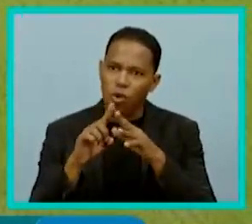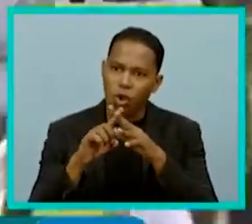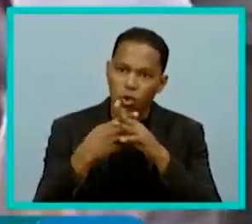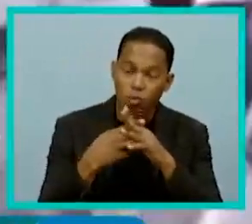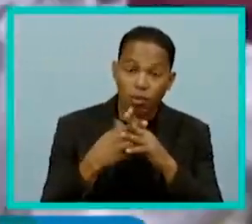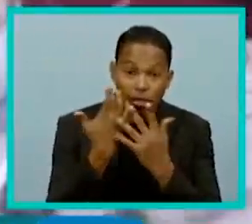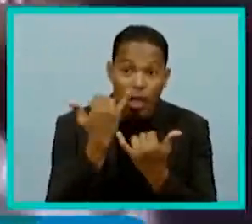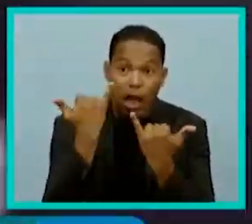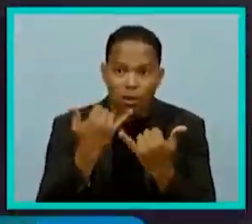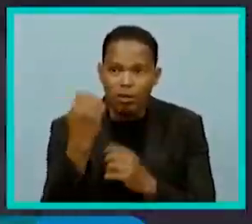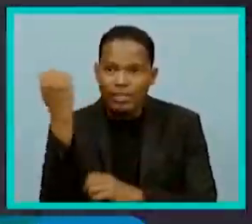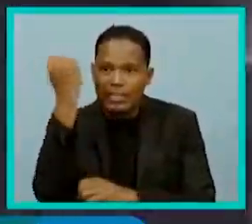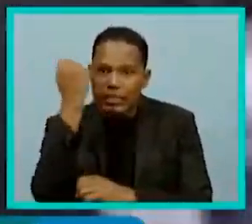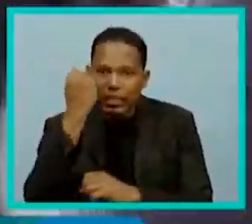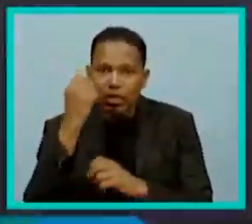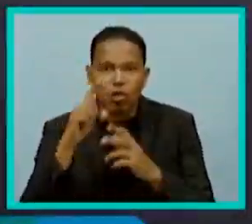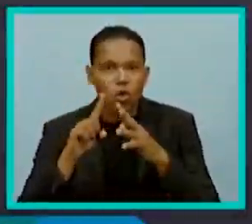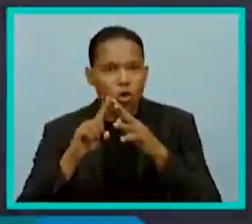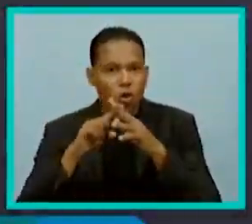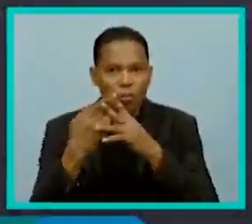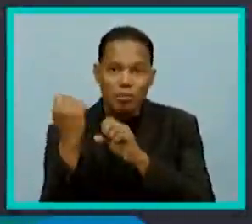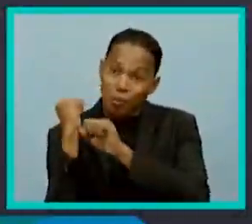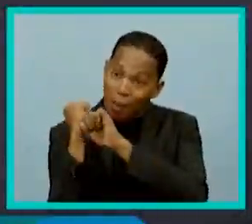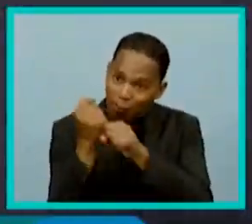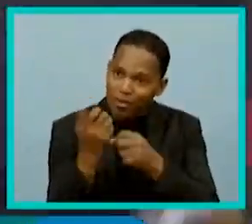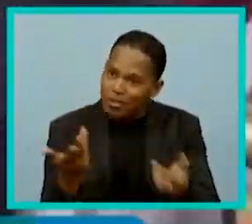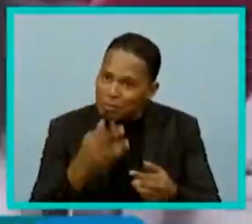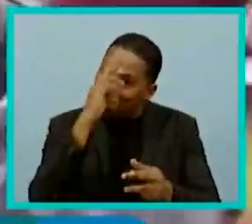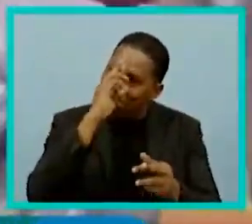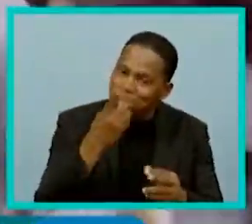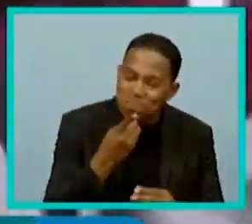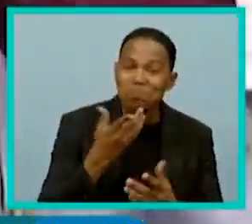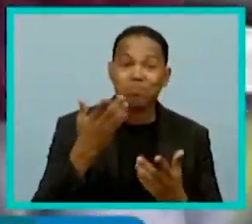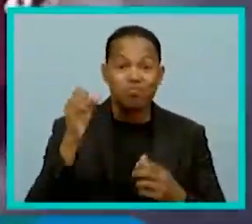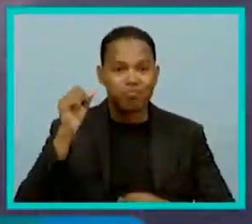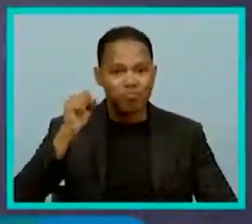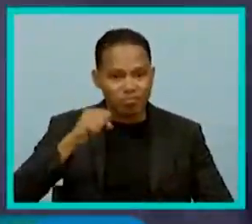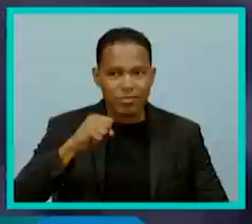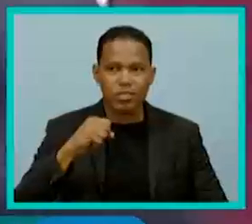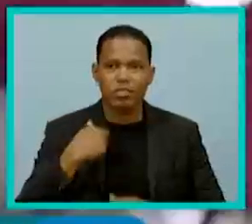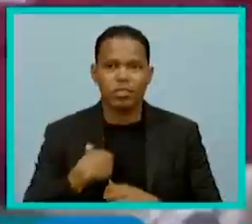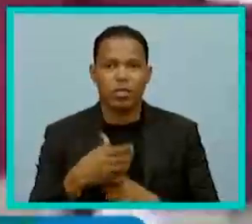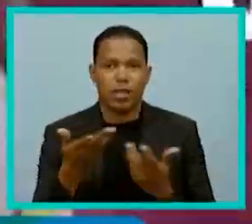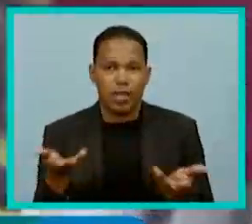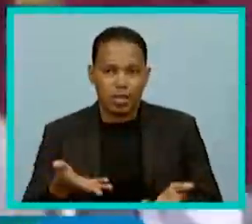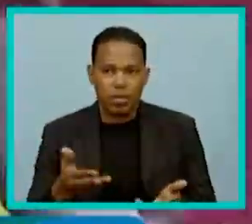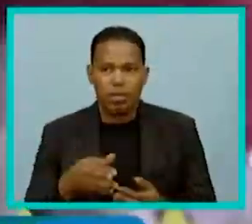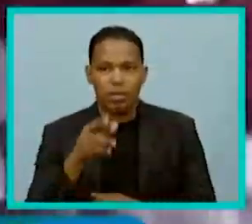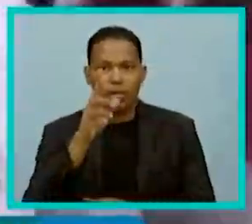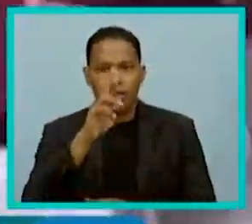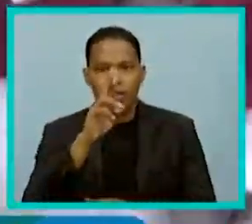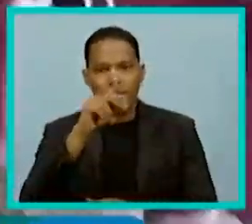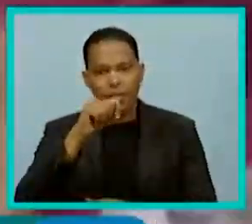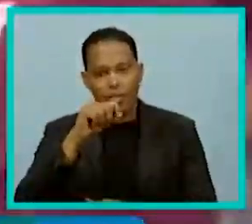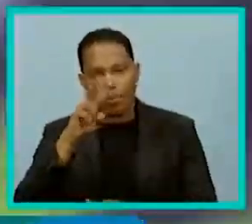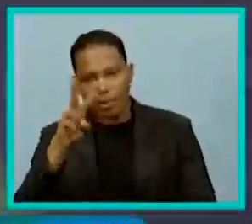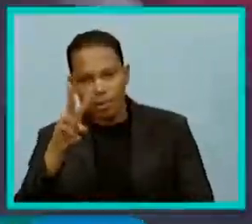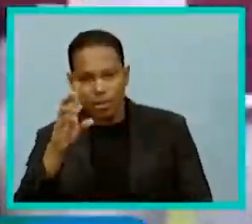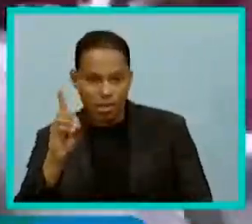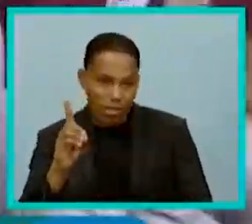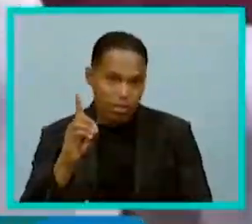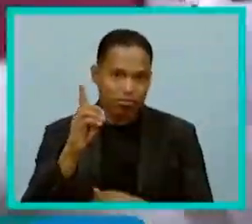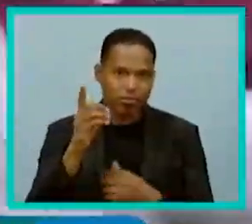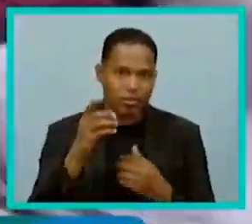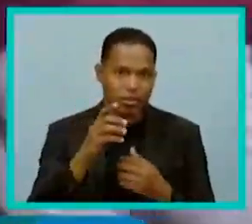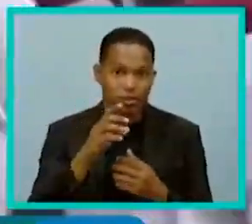sábado recuerden este sábado arranca la pelota y será precisamente este rtve canal 4 con alcance en